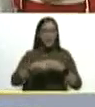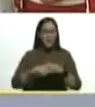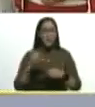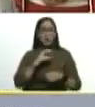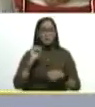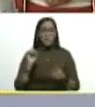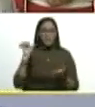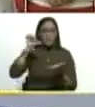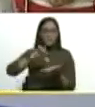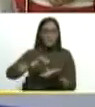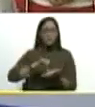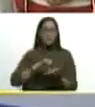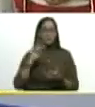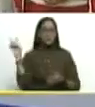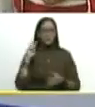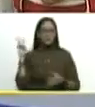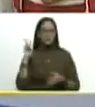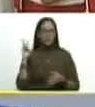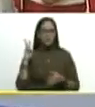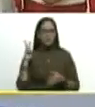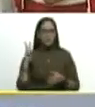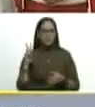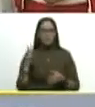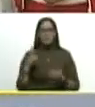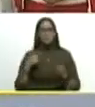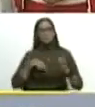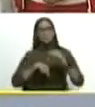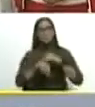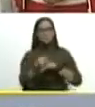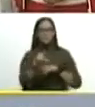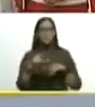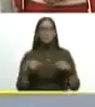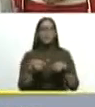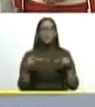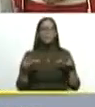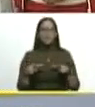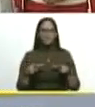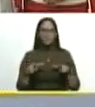centro, y le salieron al paso